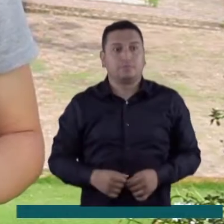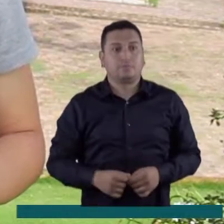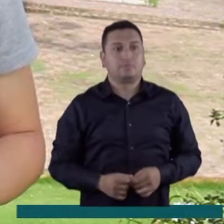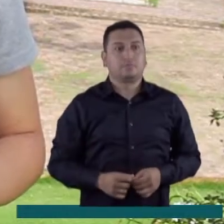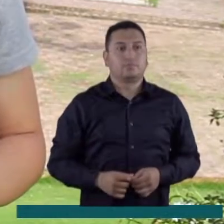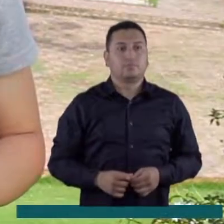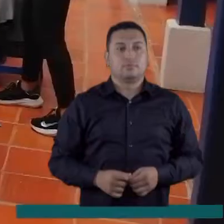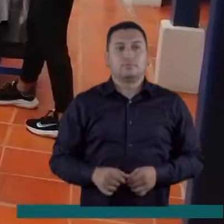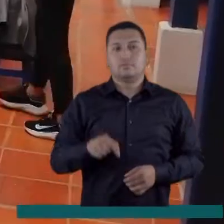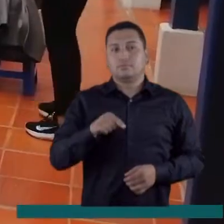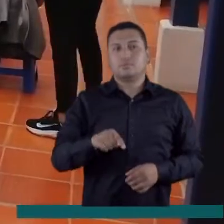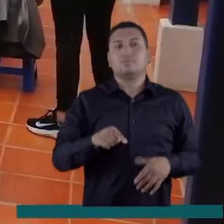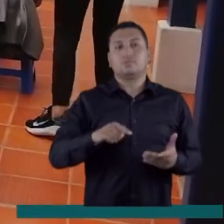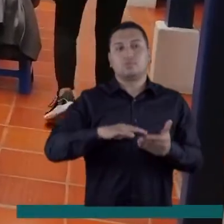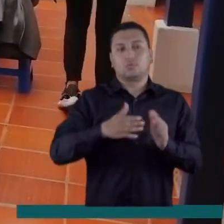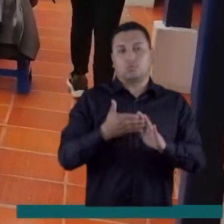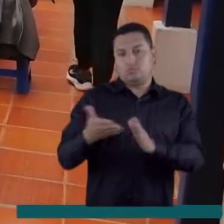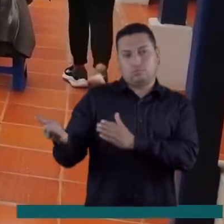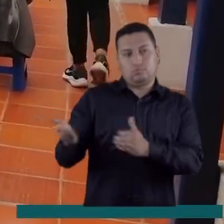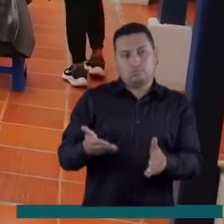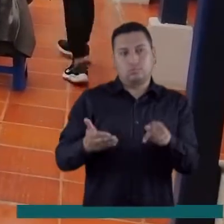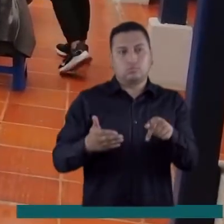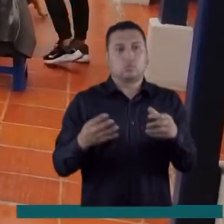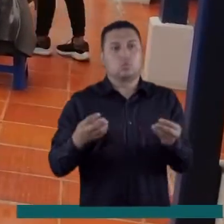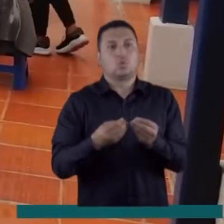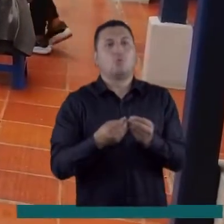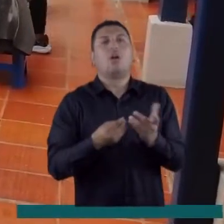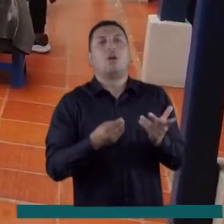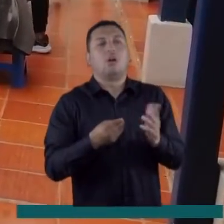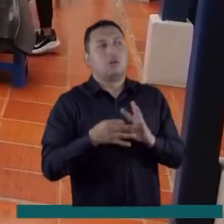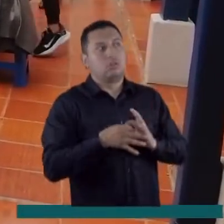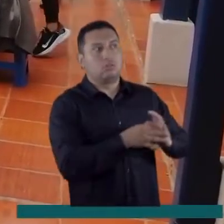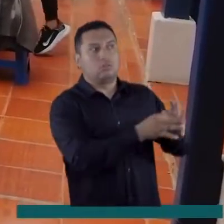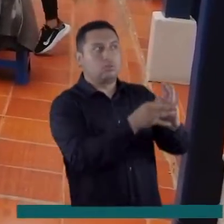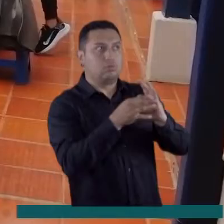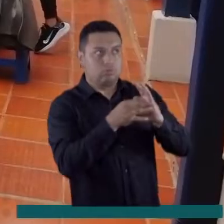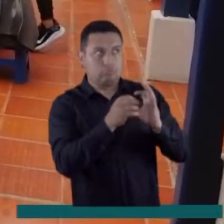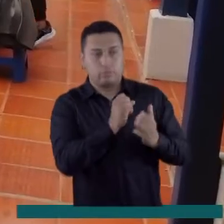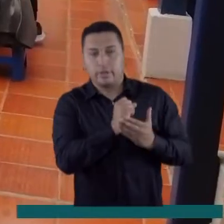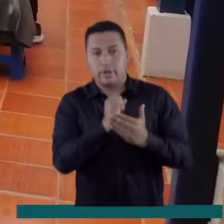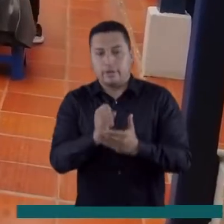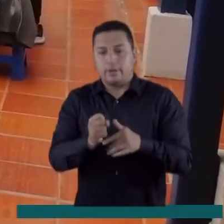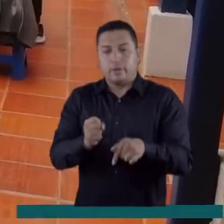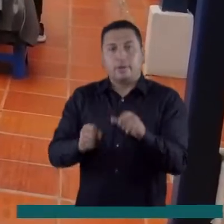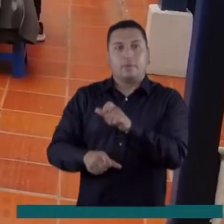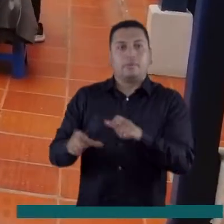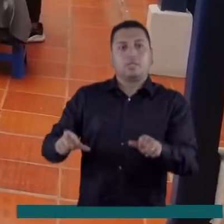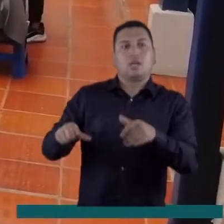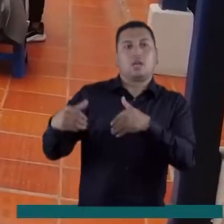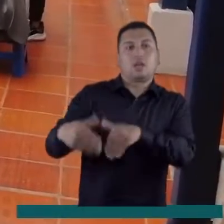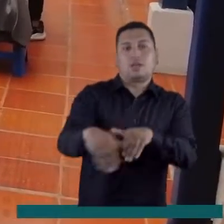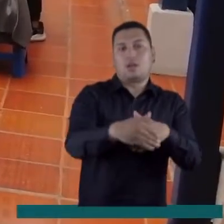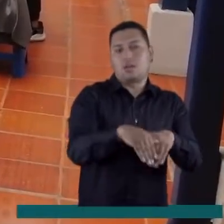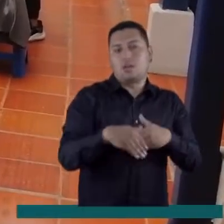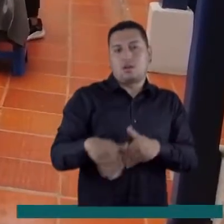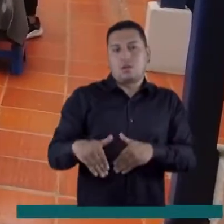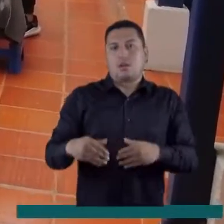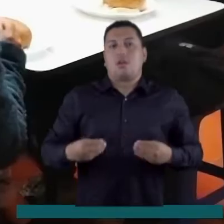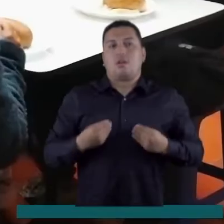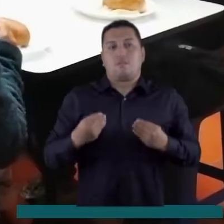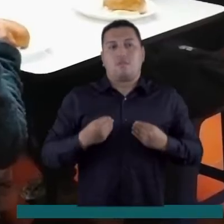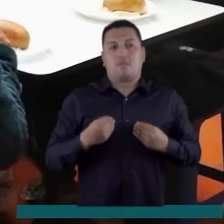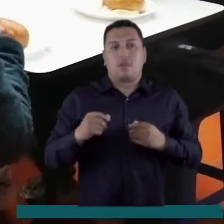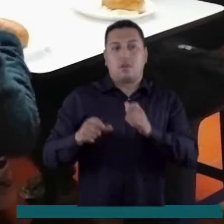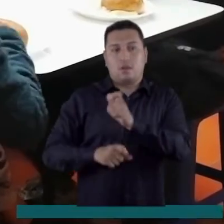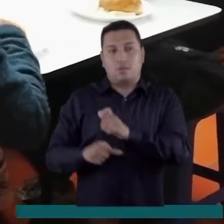voluntaria Este es el comedor comunitario de un grupo de benefactores que se unieron para brindar ayuda a decena de